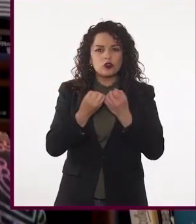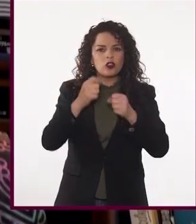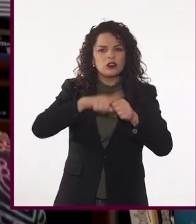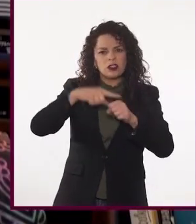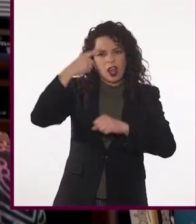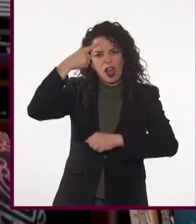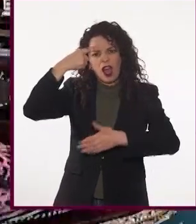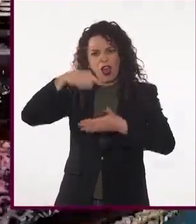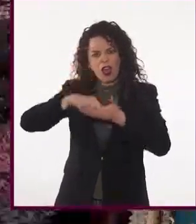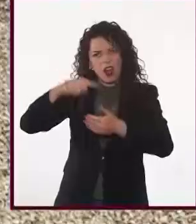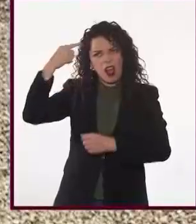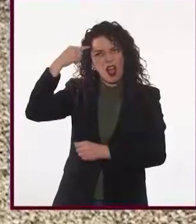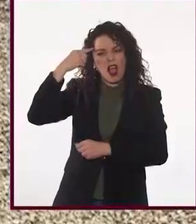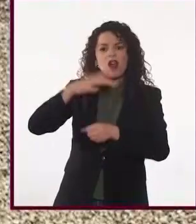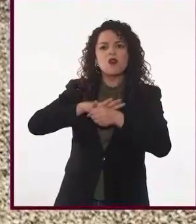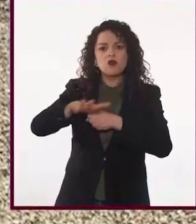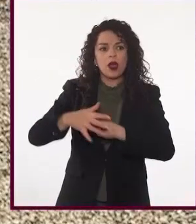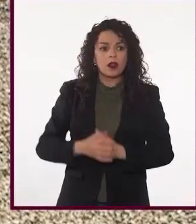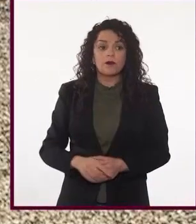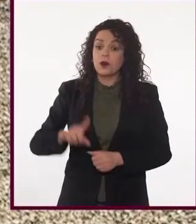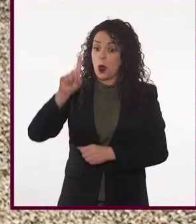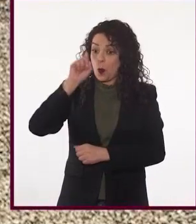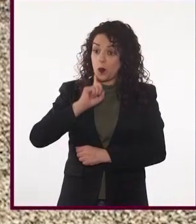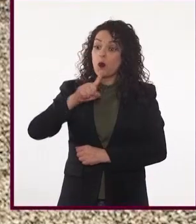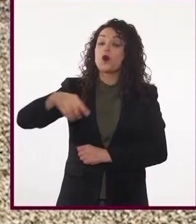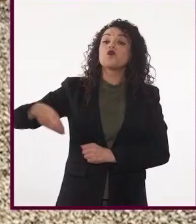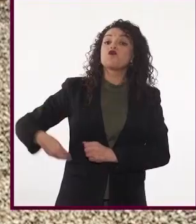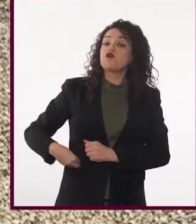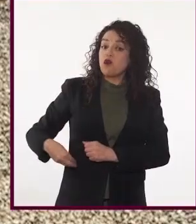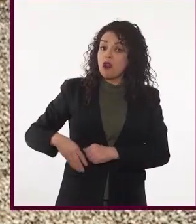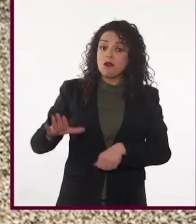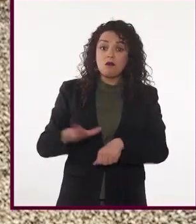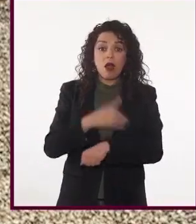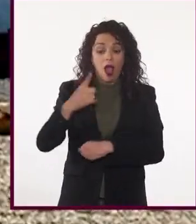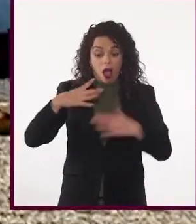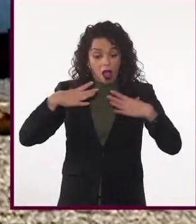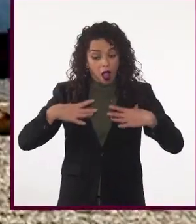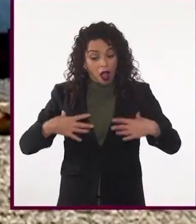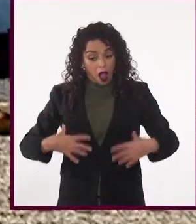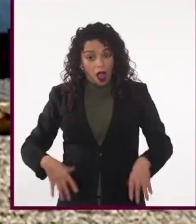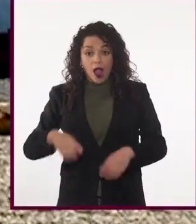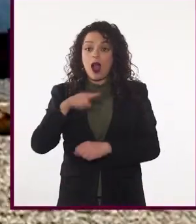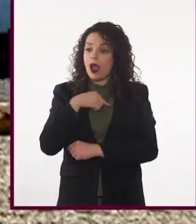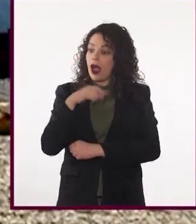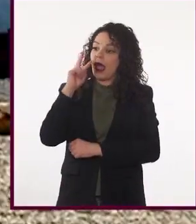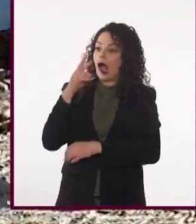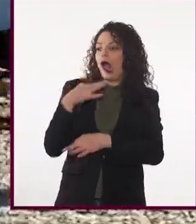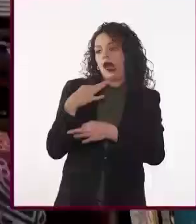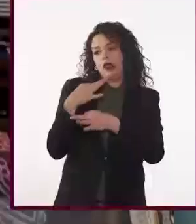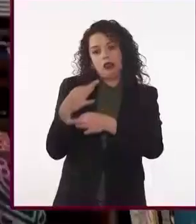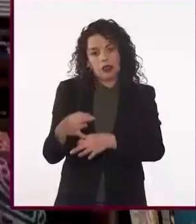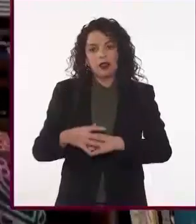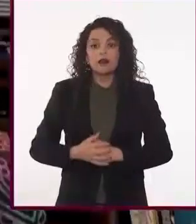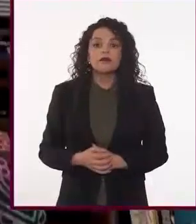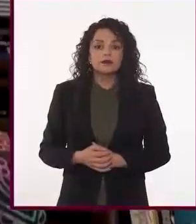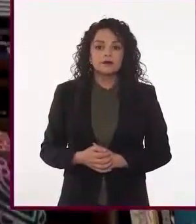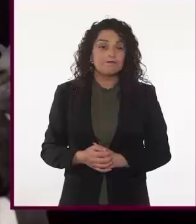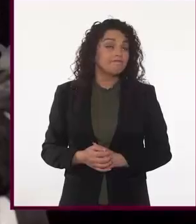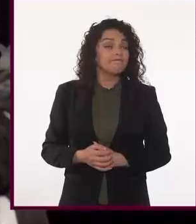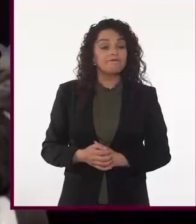que lo alimentan. Las mujeres tienen la culpa de ser acosadas porque se visten para provocar.